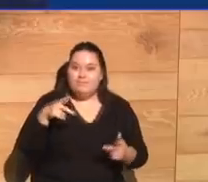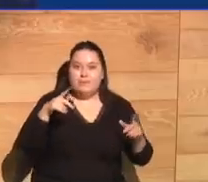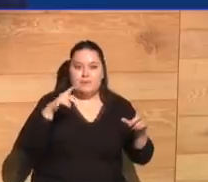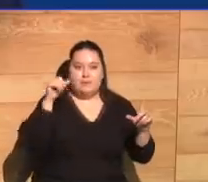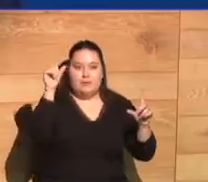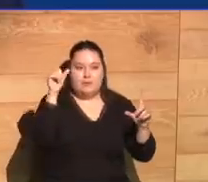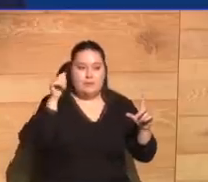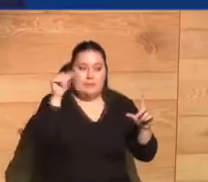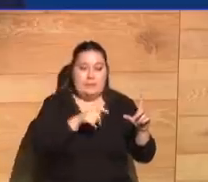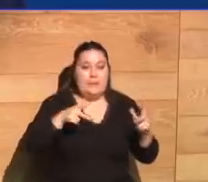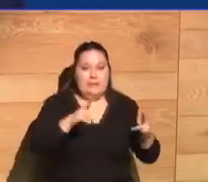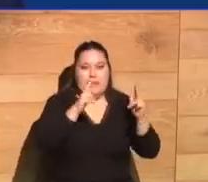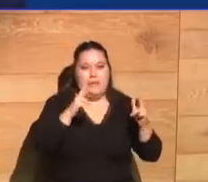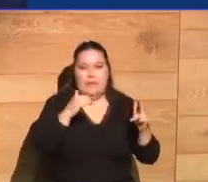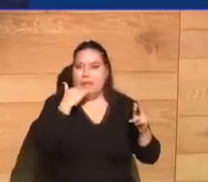epifánicas, ¿está bien dicho?